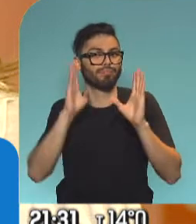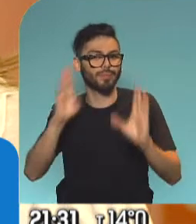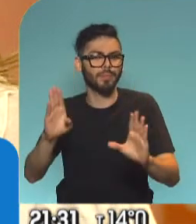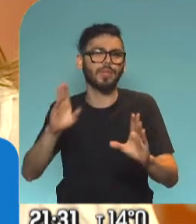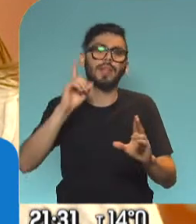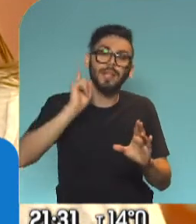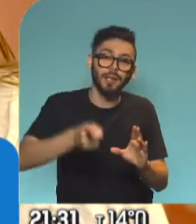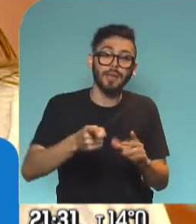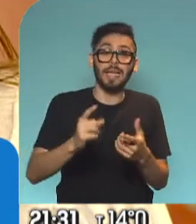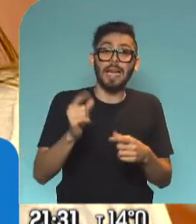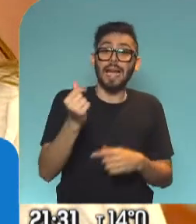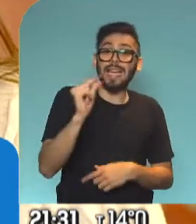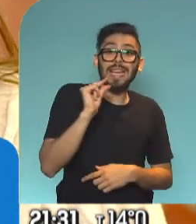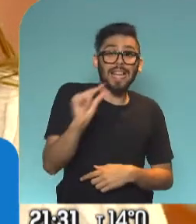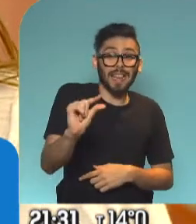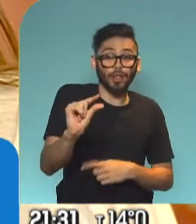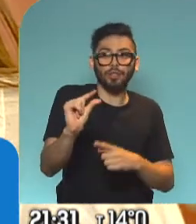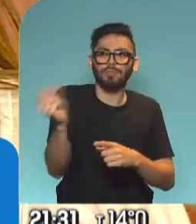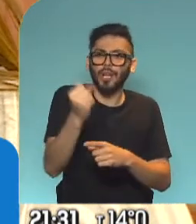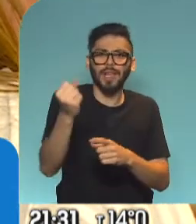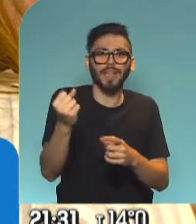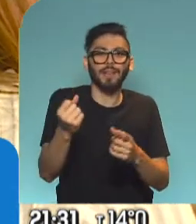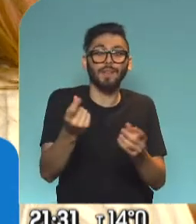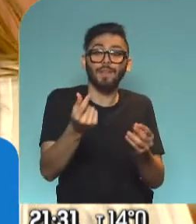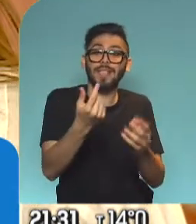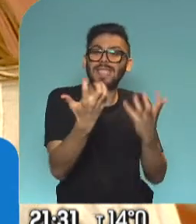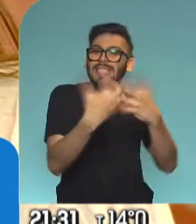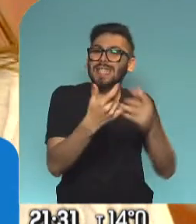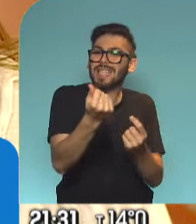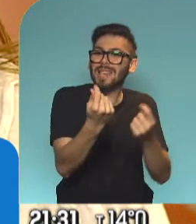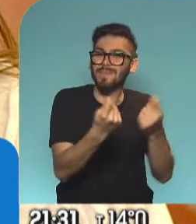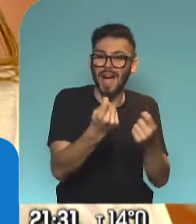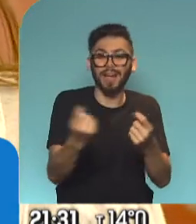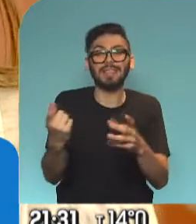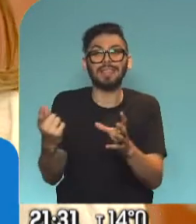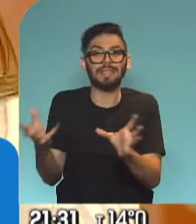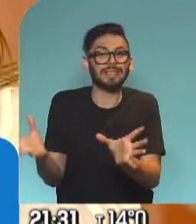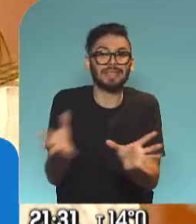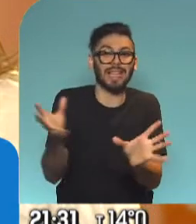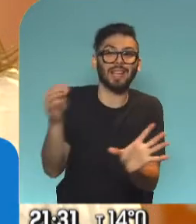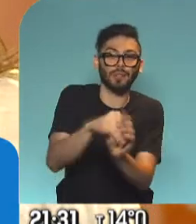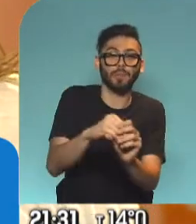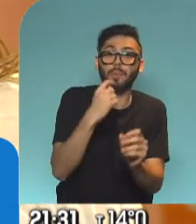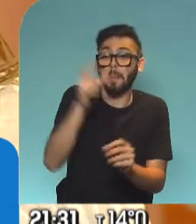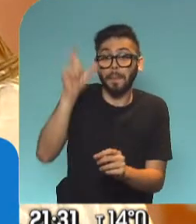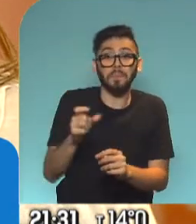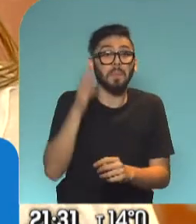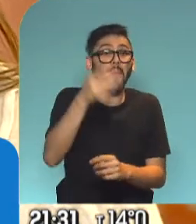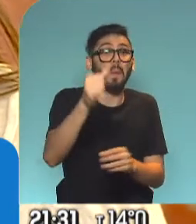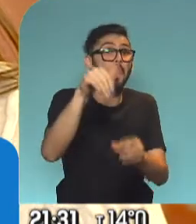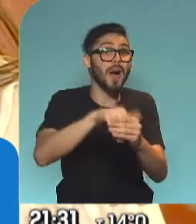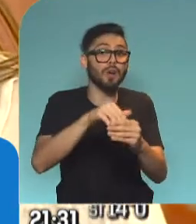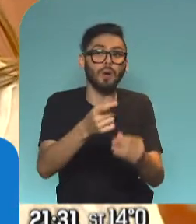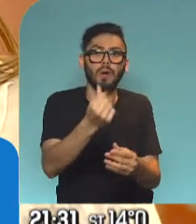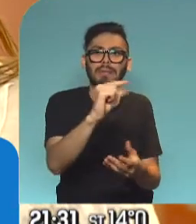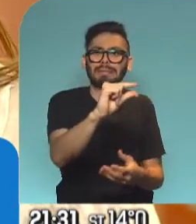permita construir una política de inclusión al sistema financiero. Estas familias, estas personas, tal vez yendo al banco no podrían tener